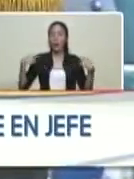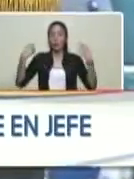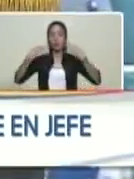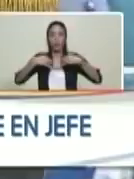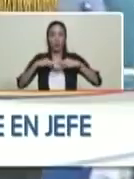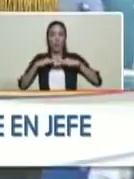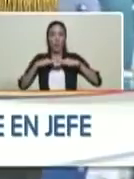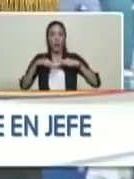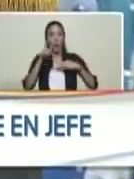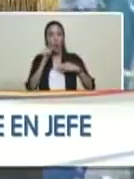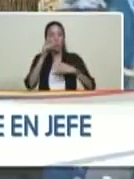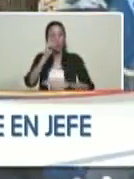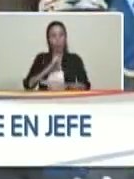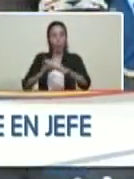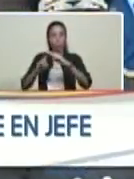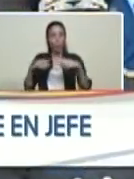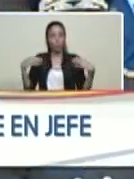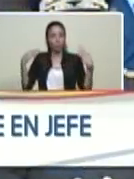honor